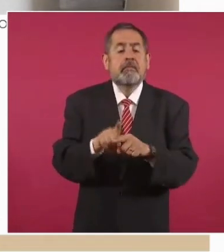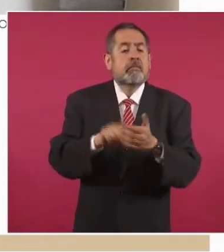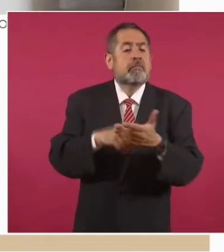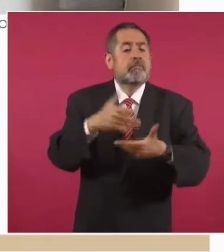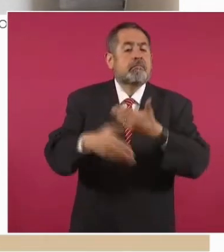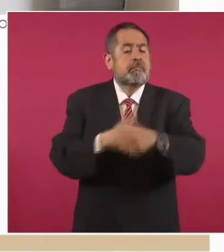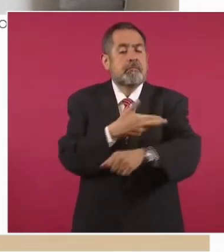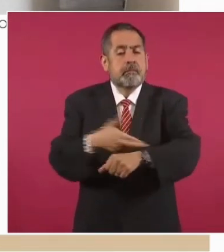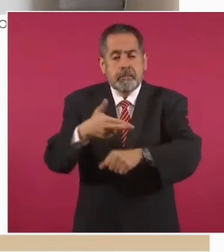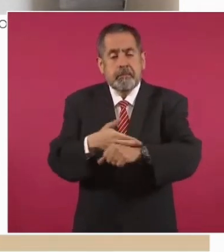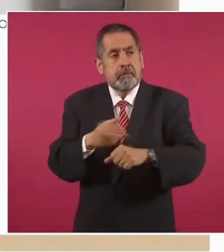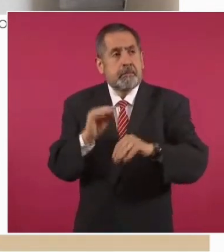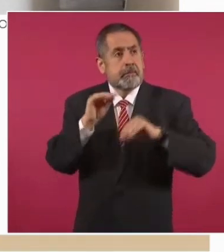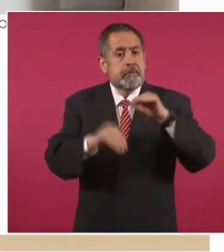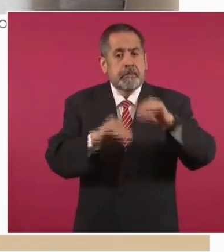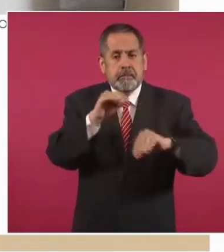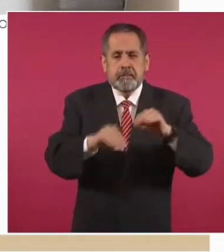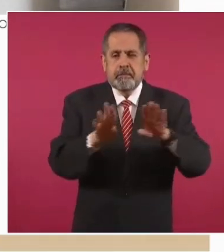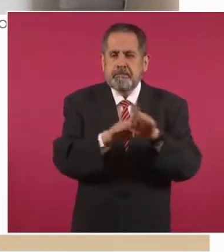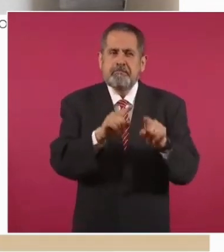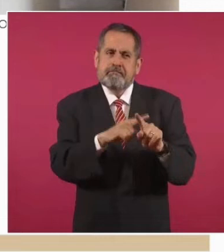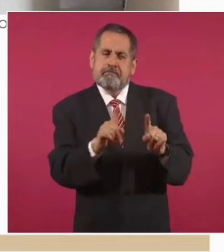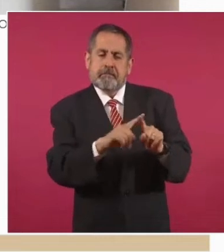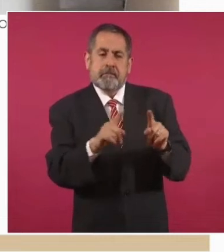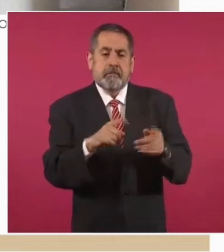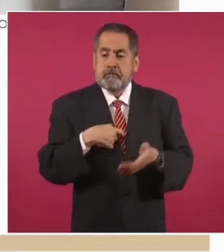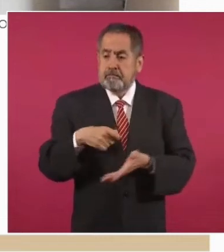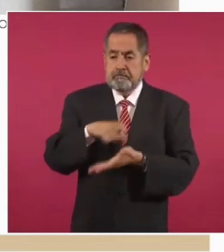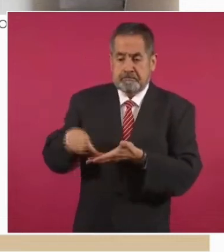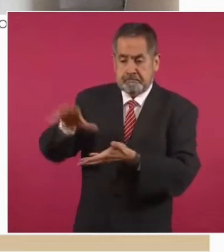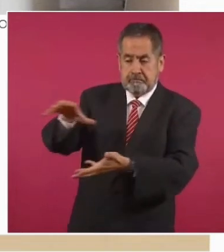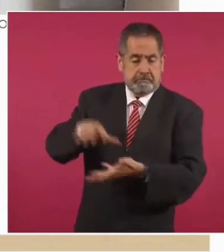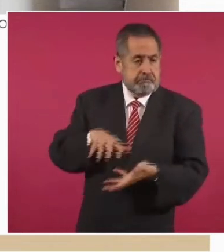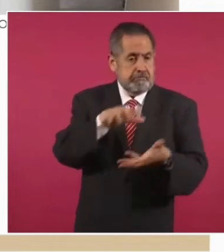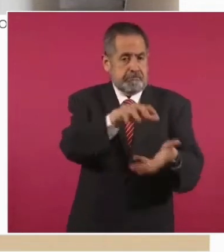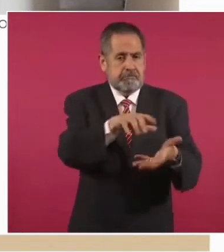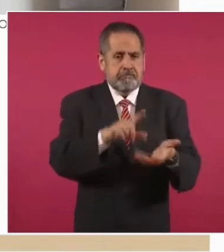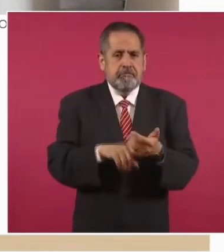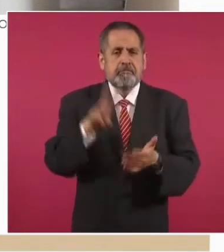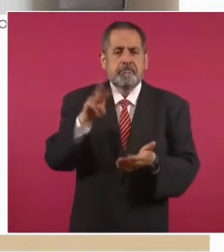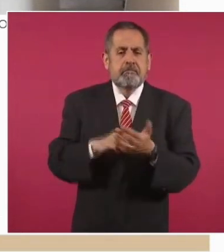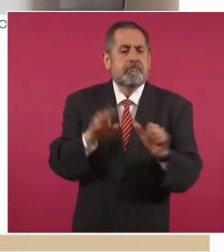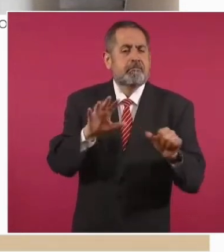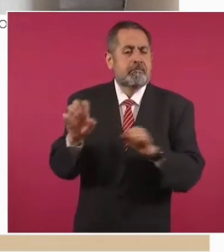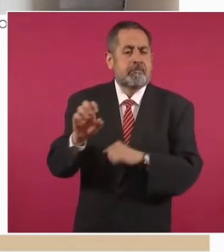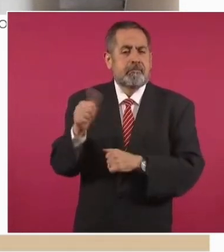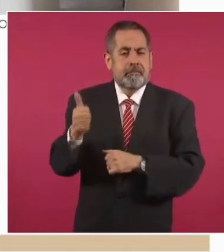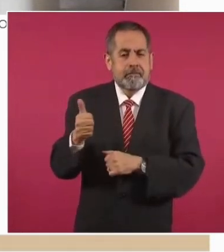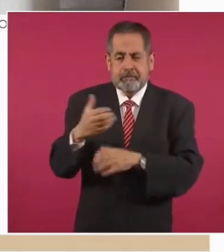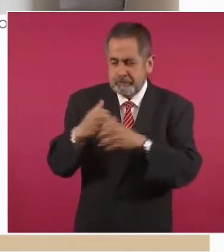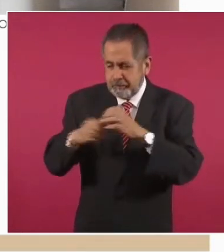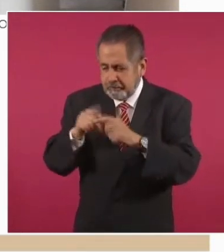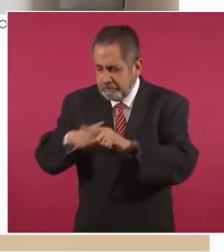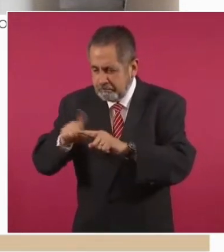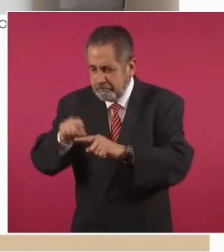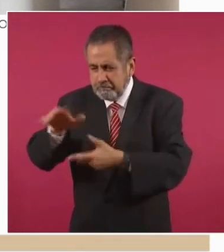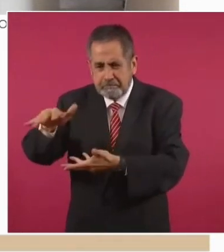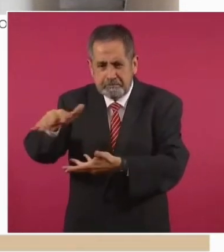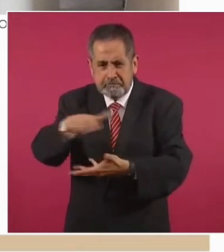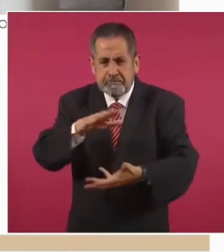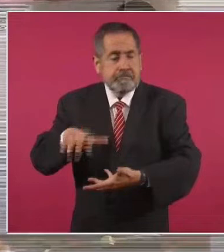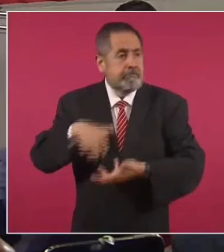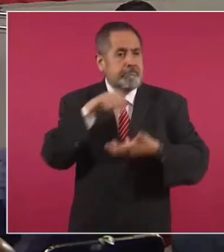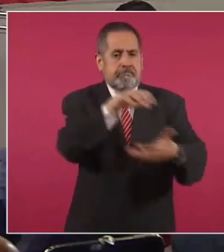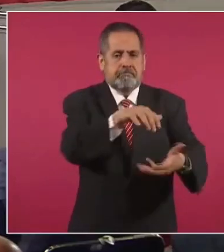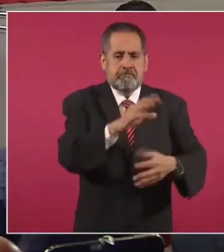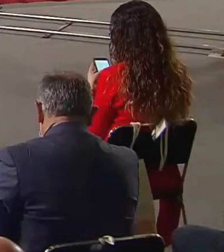de equipamiento de los mismos con la adquisición de 3,606 piezas de equipo